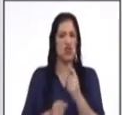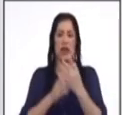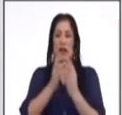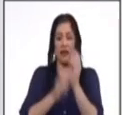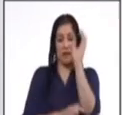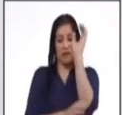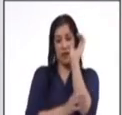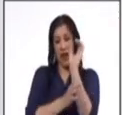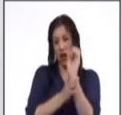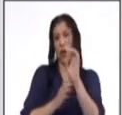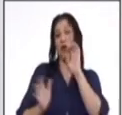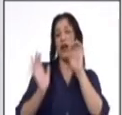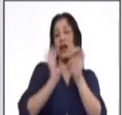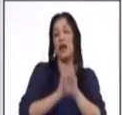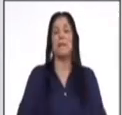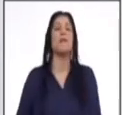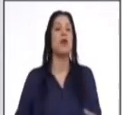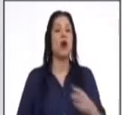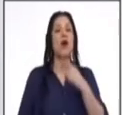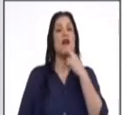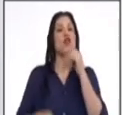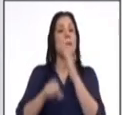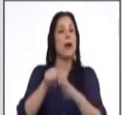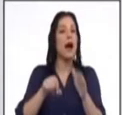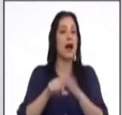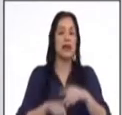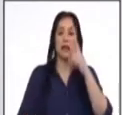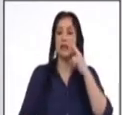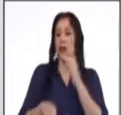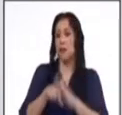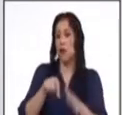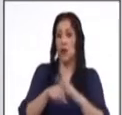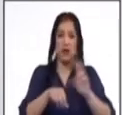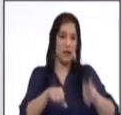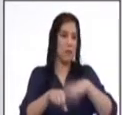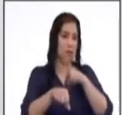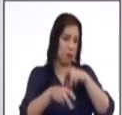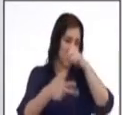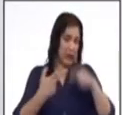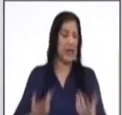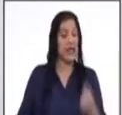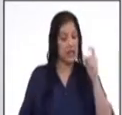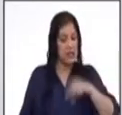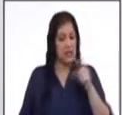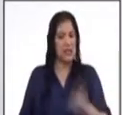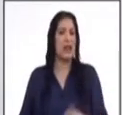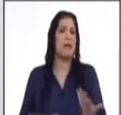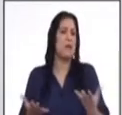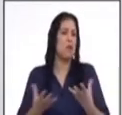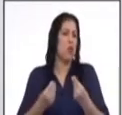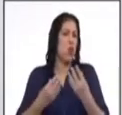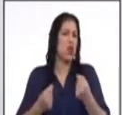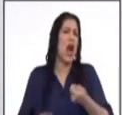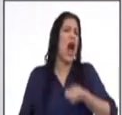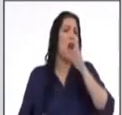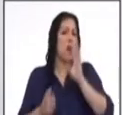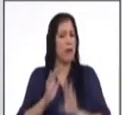corto, como tomates, cebollas y papas, que requerían grandes cantidades de agua y